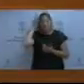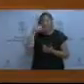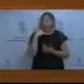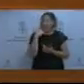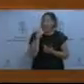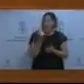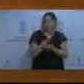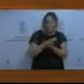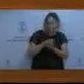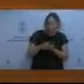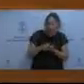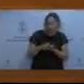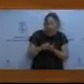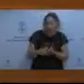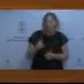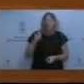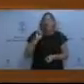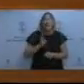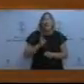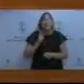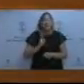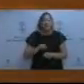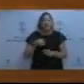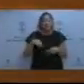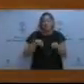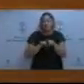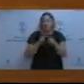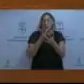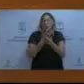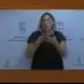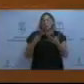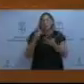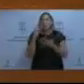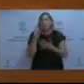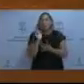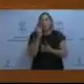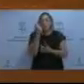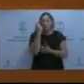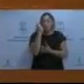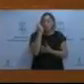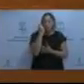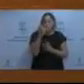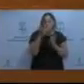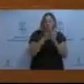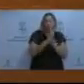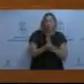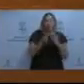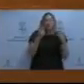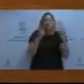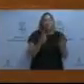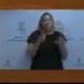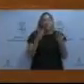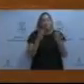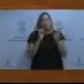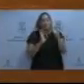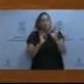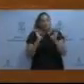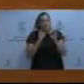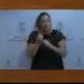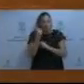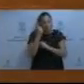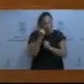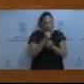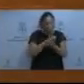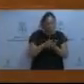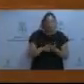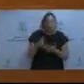Extremadura, se benefician, usted decía, 17.000 alumnos en Extremadura son el 78% de los alumnos. Compare. Si